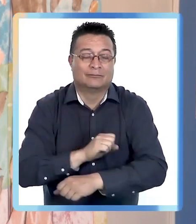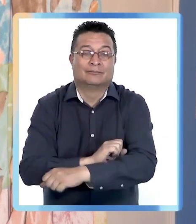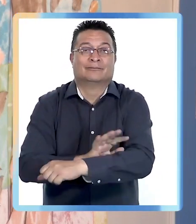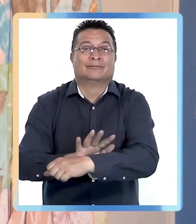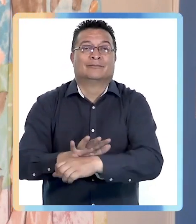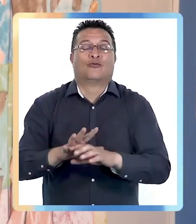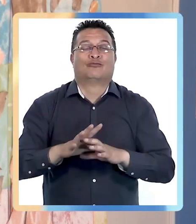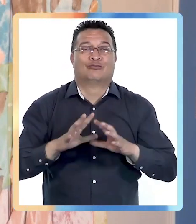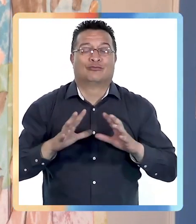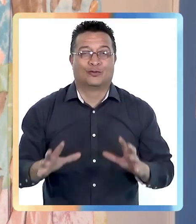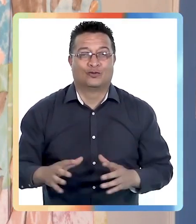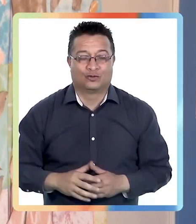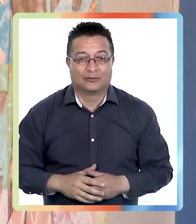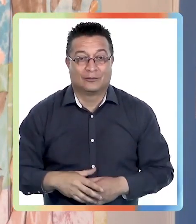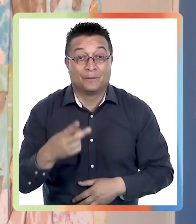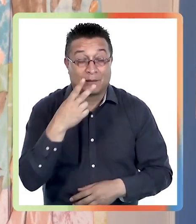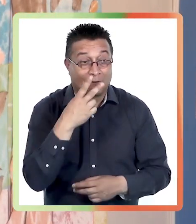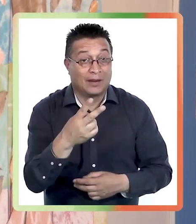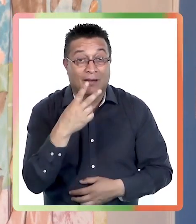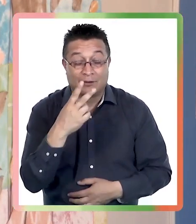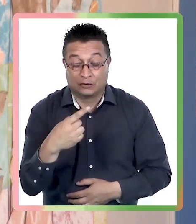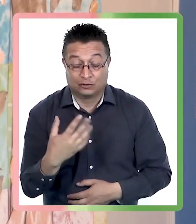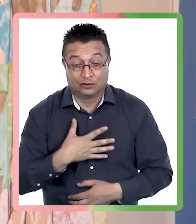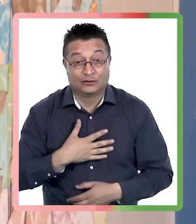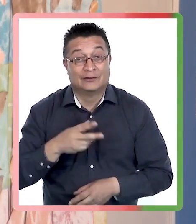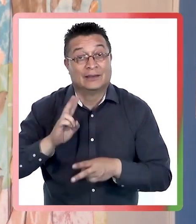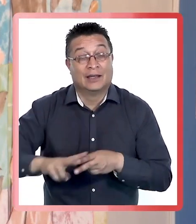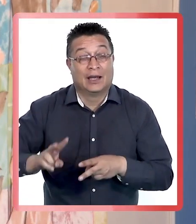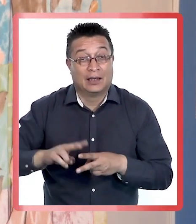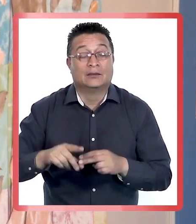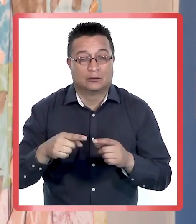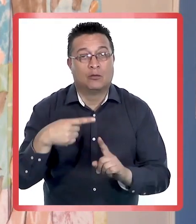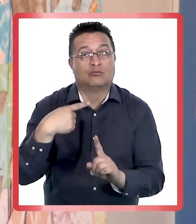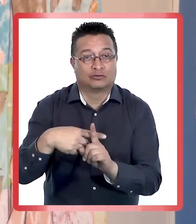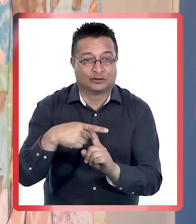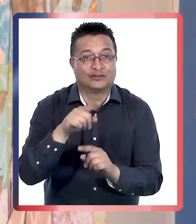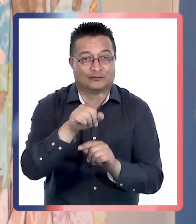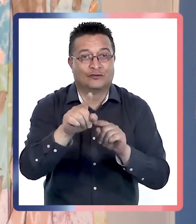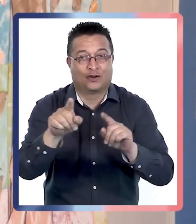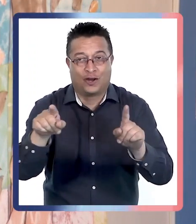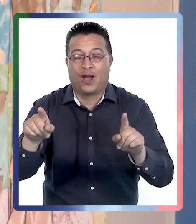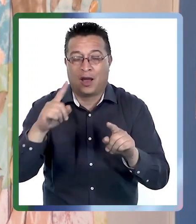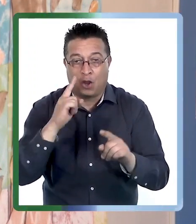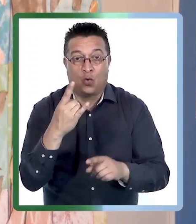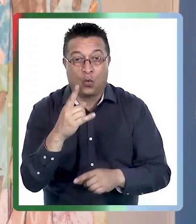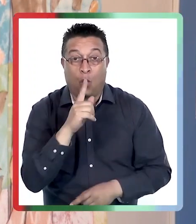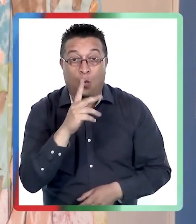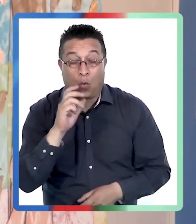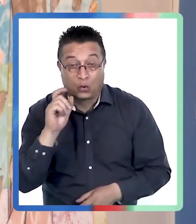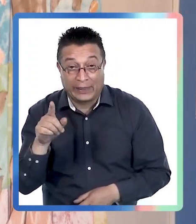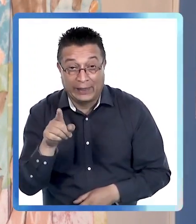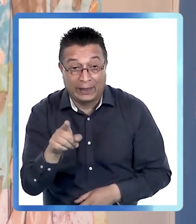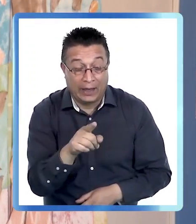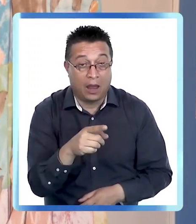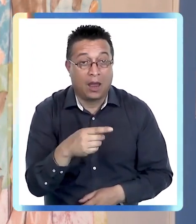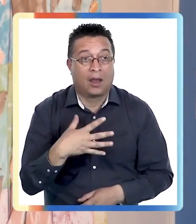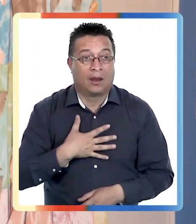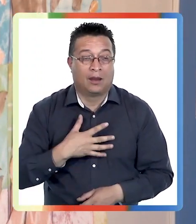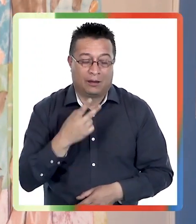me tiene mucho y ver que lo que yo hice está como sirviéndole a alguien y es un objeto útil